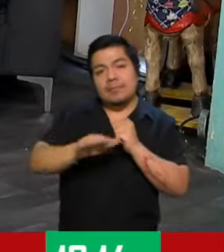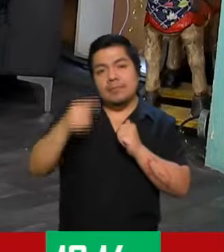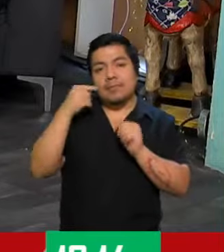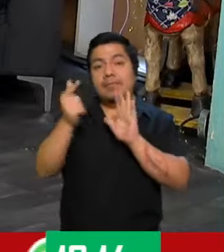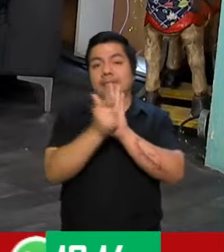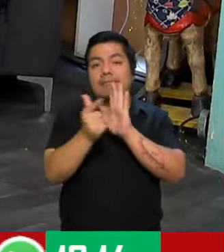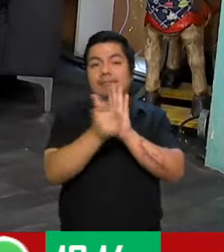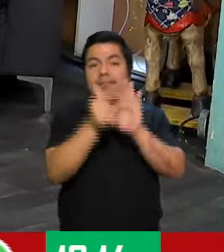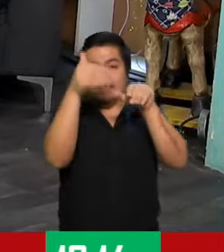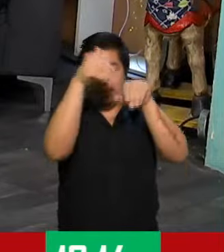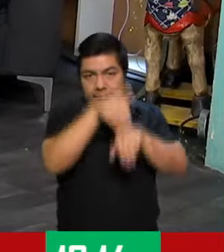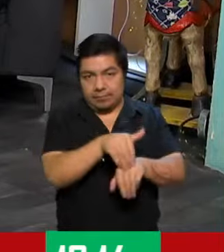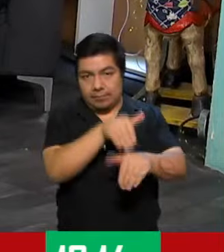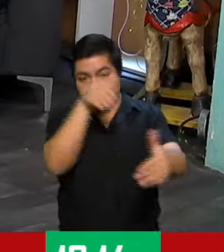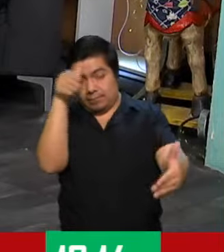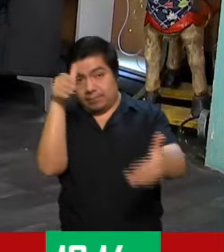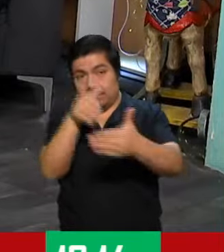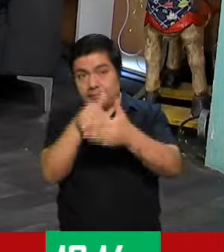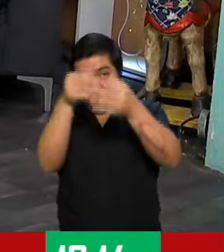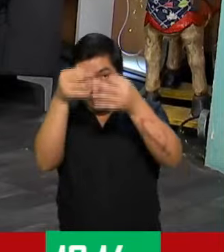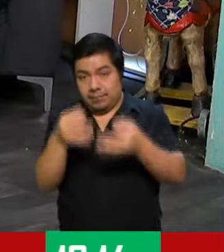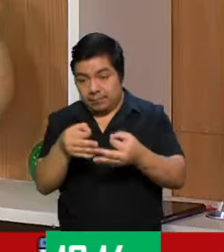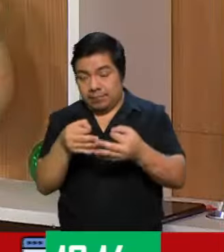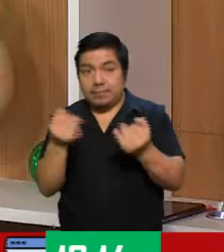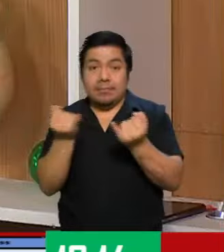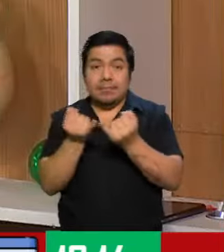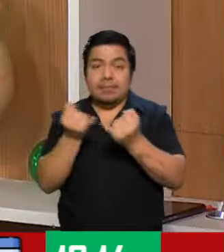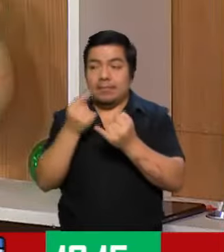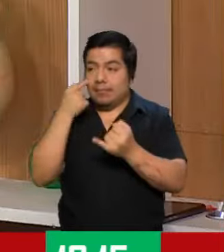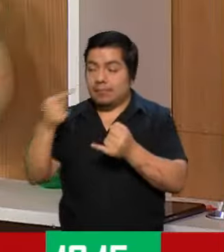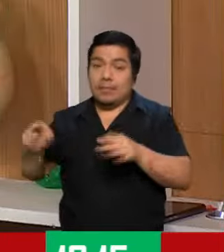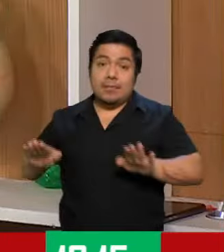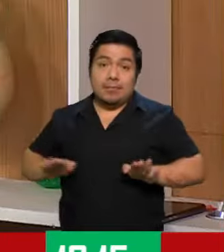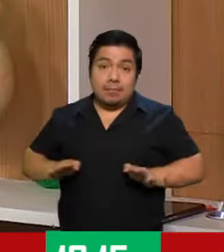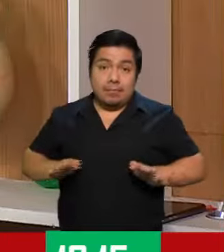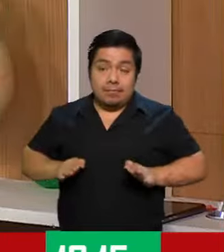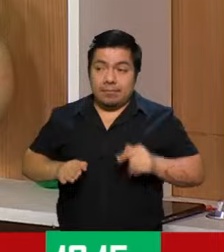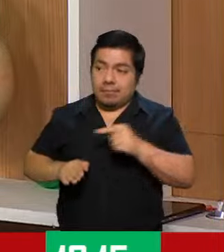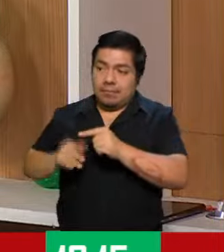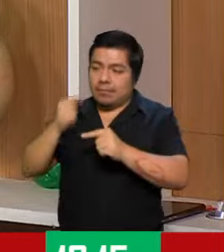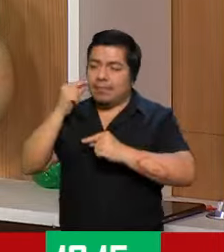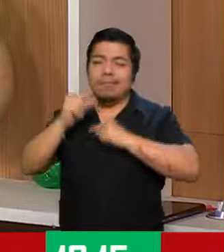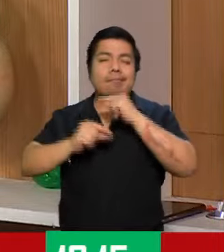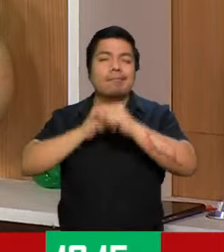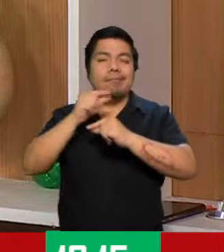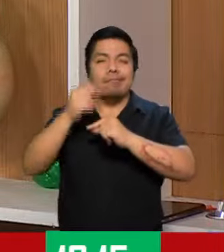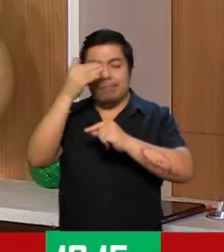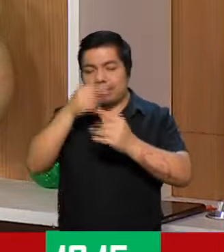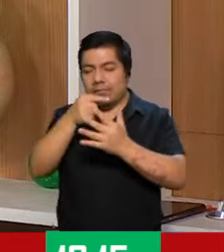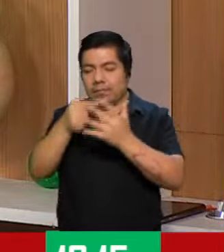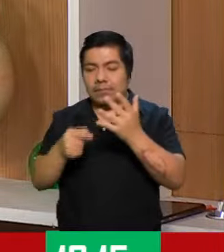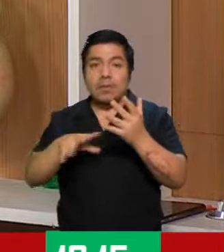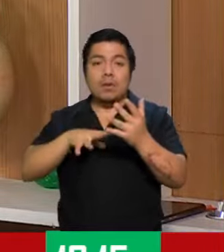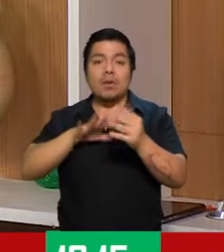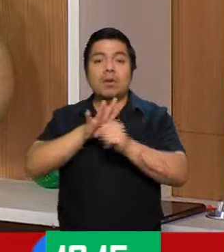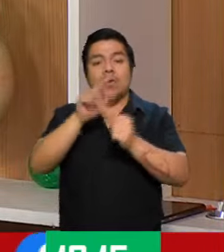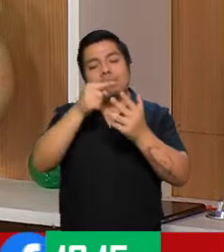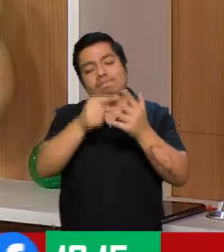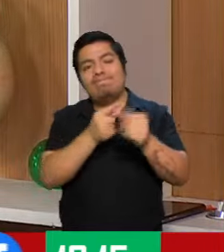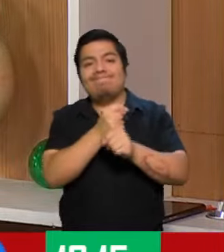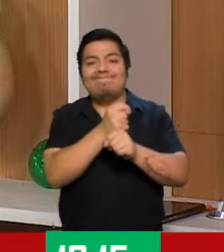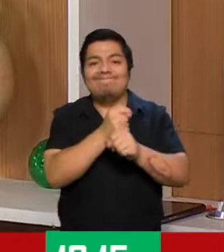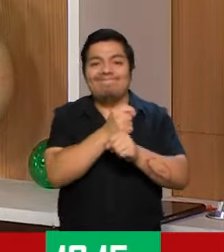ley, de establecer límites claros, eso sí, a las conductas, ir priorizando lo que es tóxico